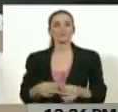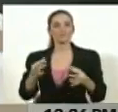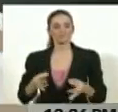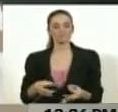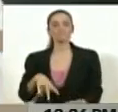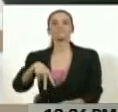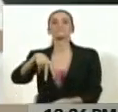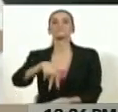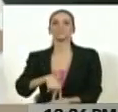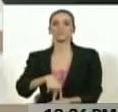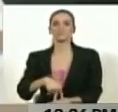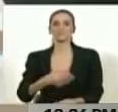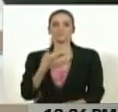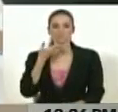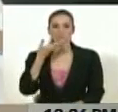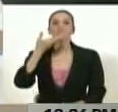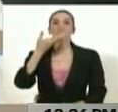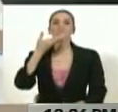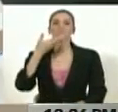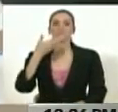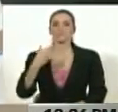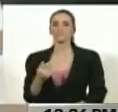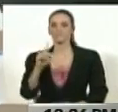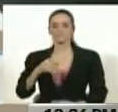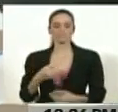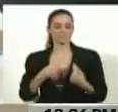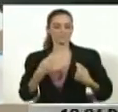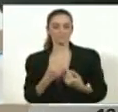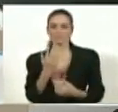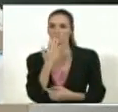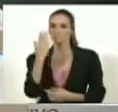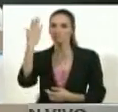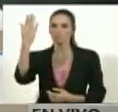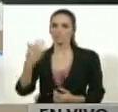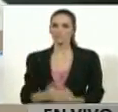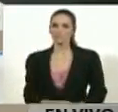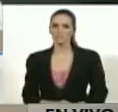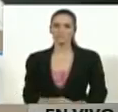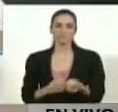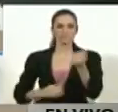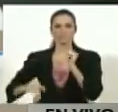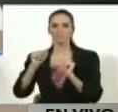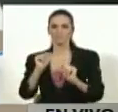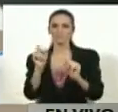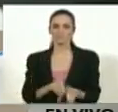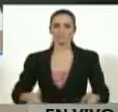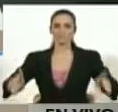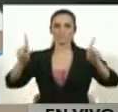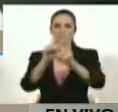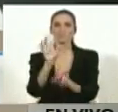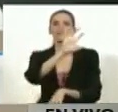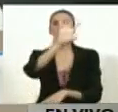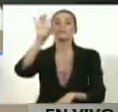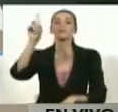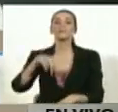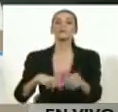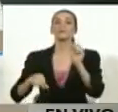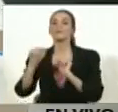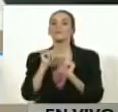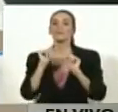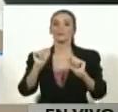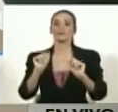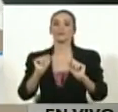de pie con la frente en alto con la moral al frente bueno defendiendo la dignidad de sus países y defendiendo